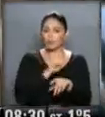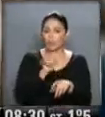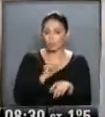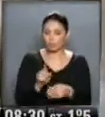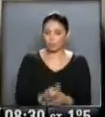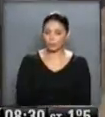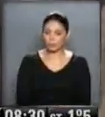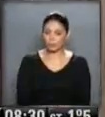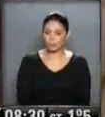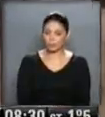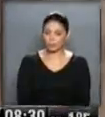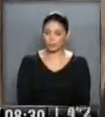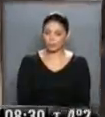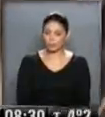violaciones